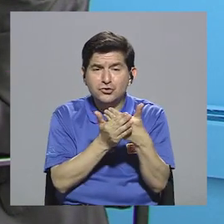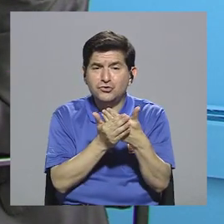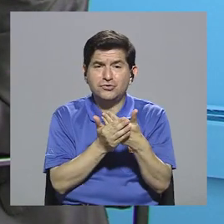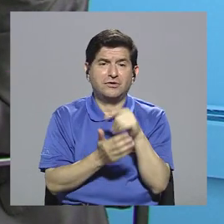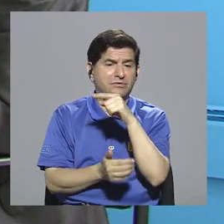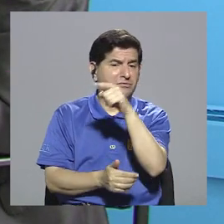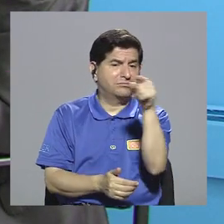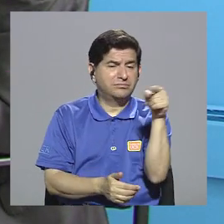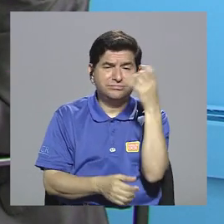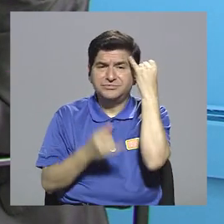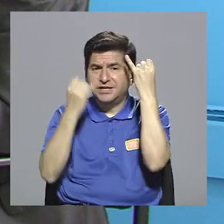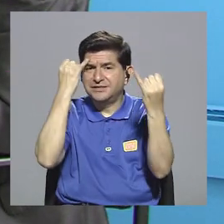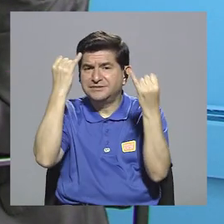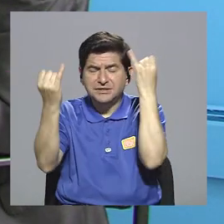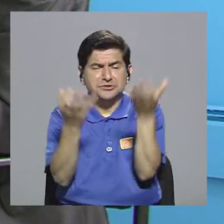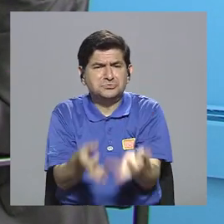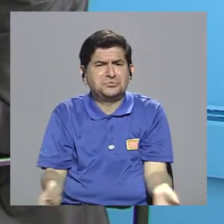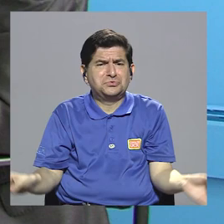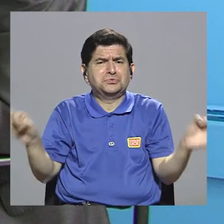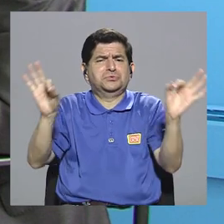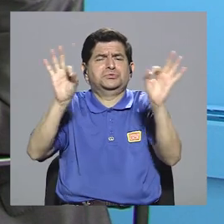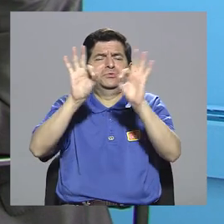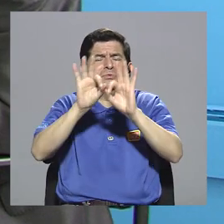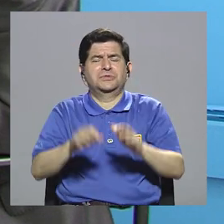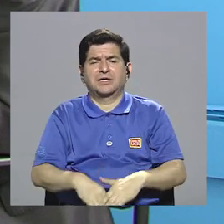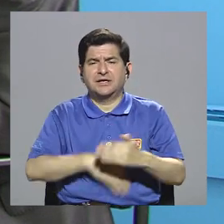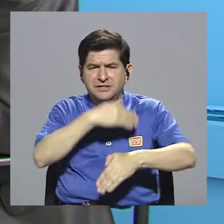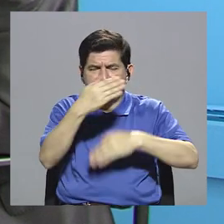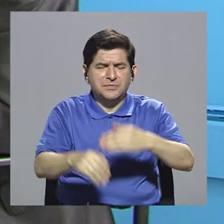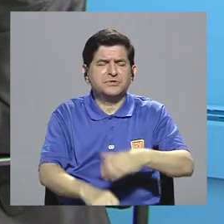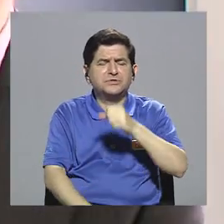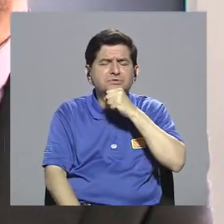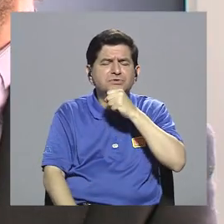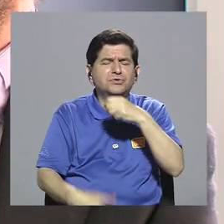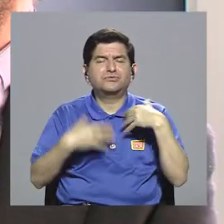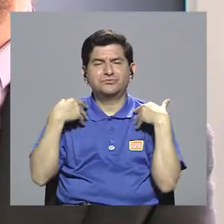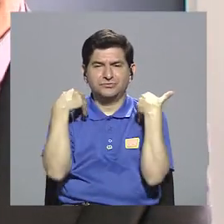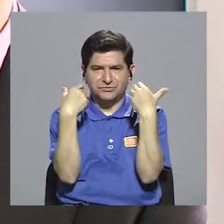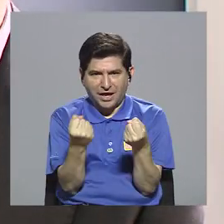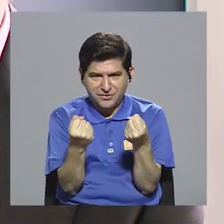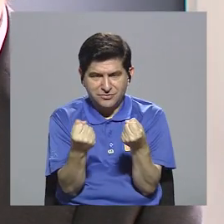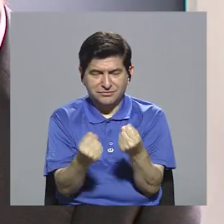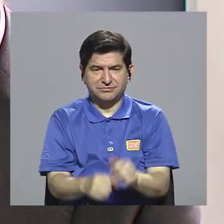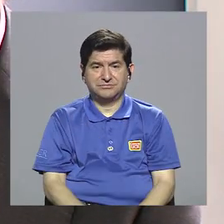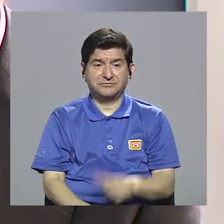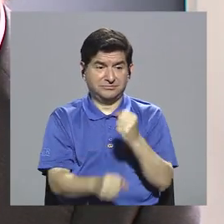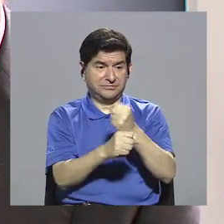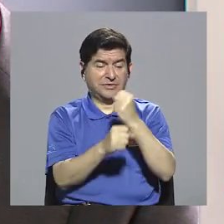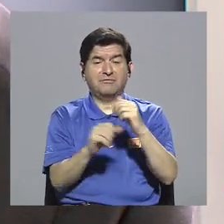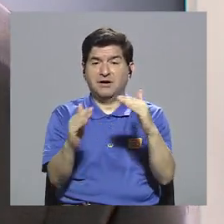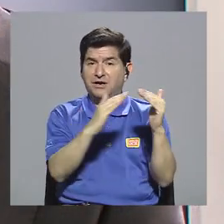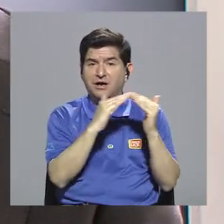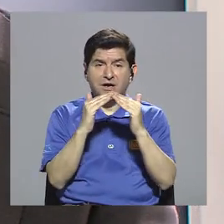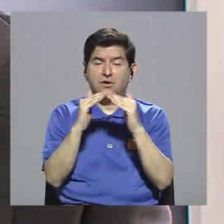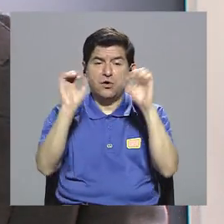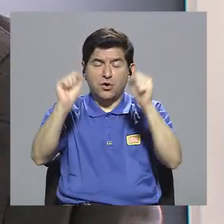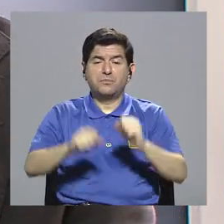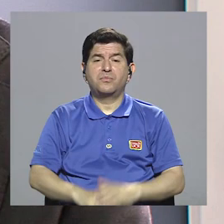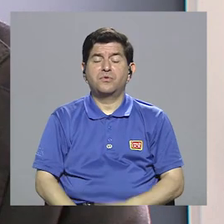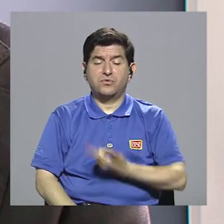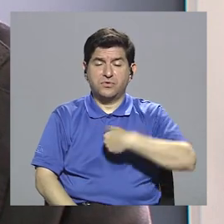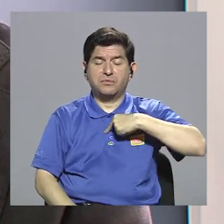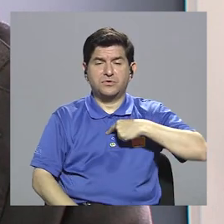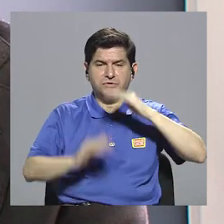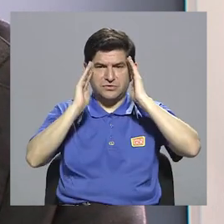tipo de iniciativas son importantes para el envejecimiento saludable entonces si trabajamos con las comunidades podemos abarcar